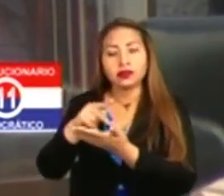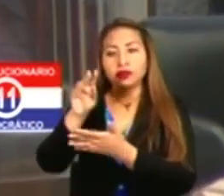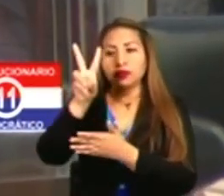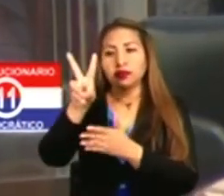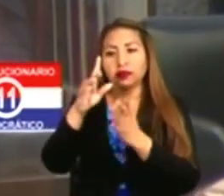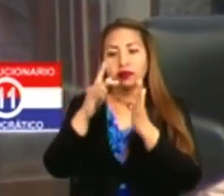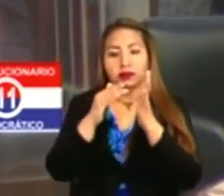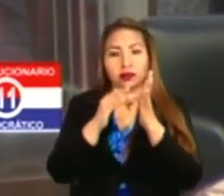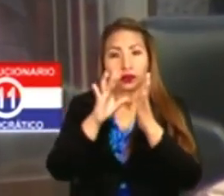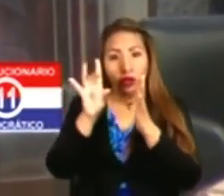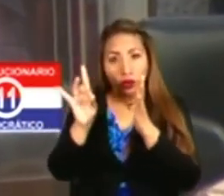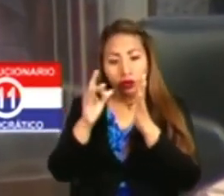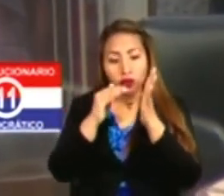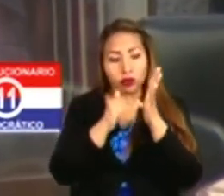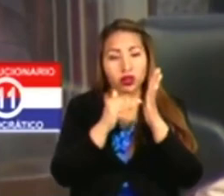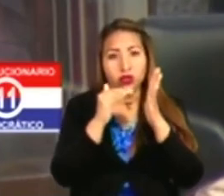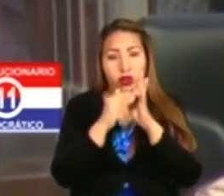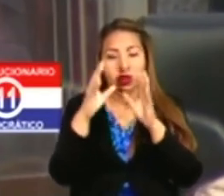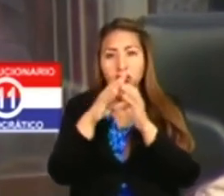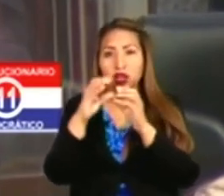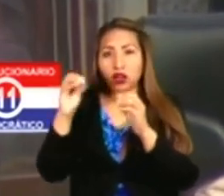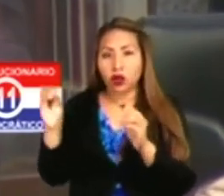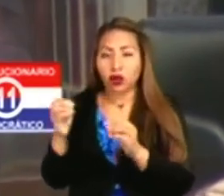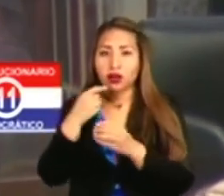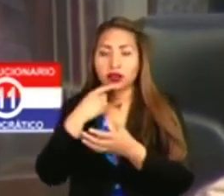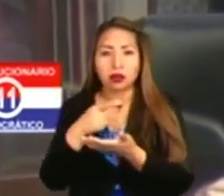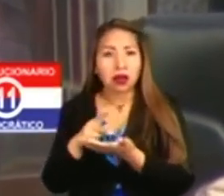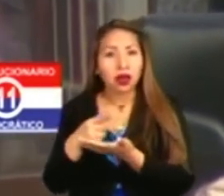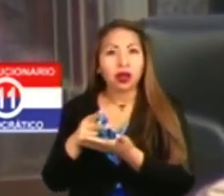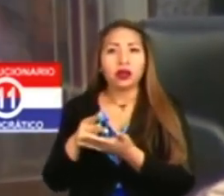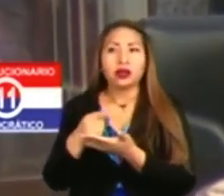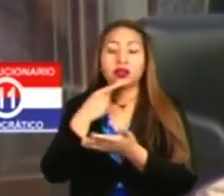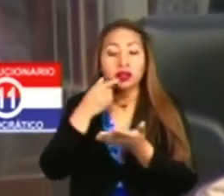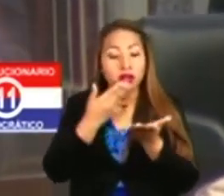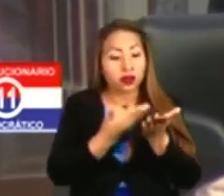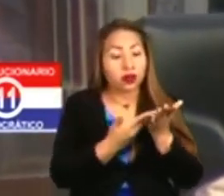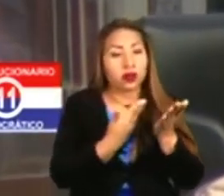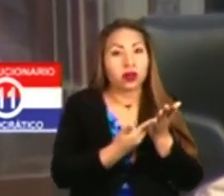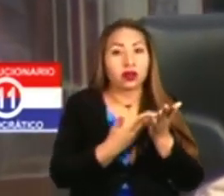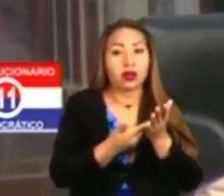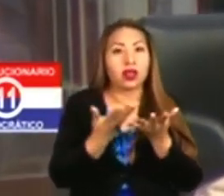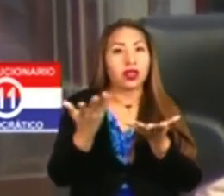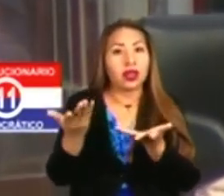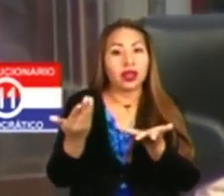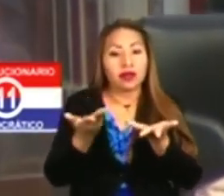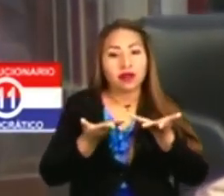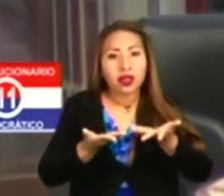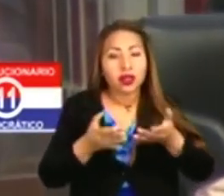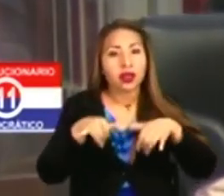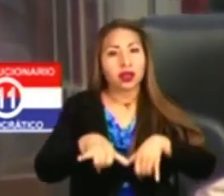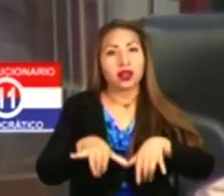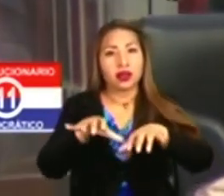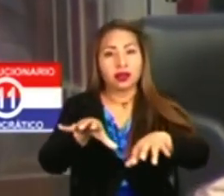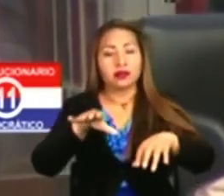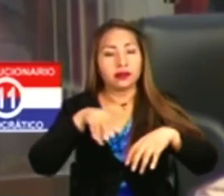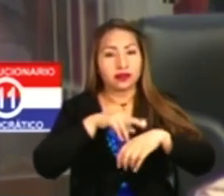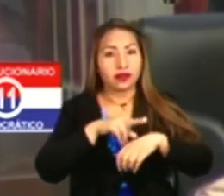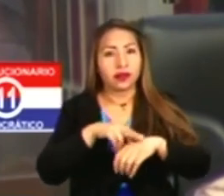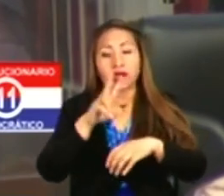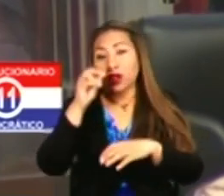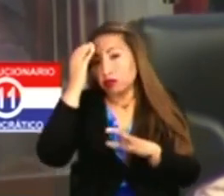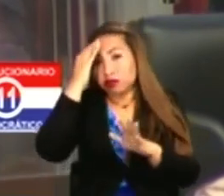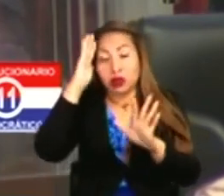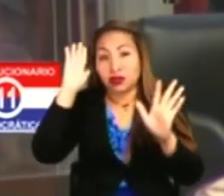que este contrato va a venir a la Asamblea. No sé si venga o no sé qué tan certero es esta